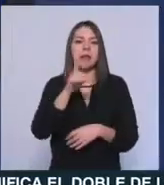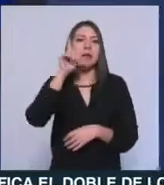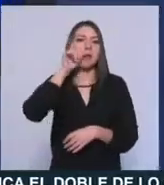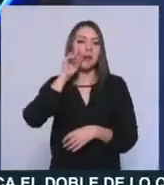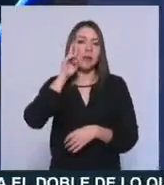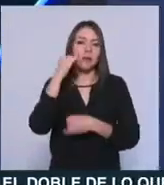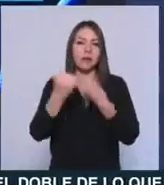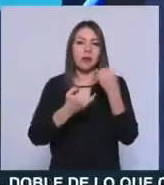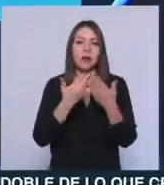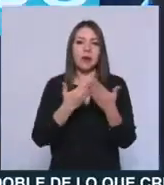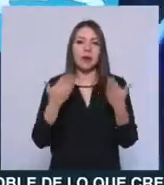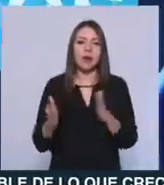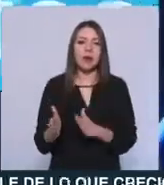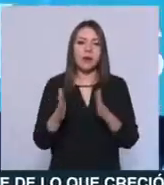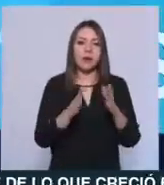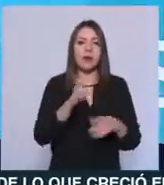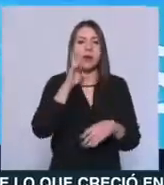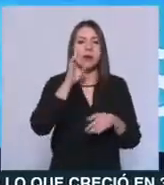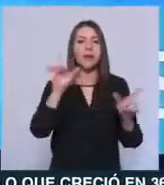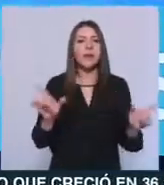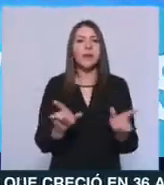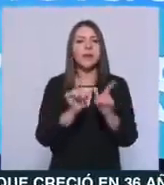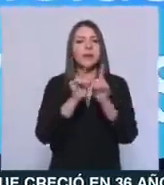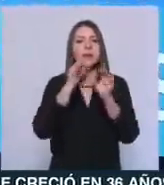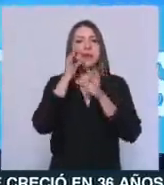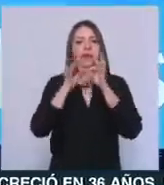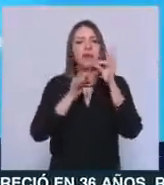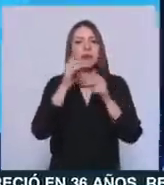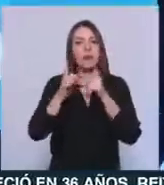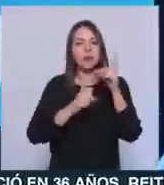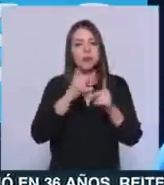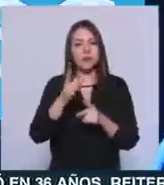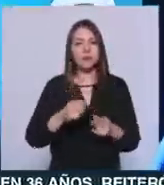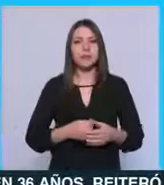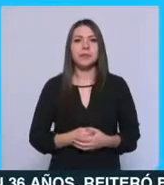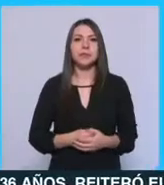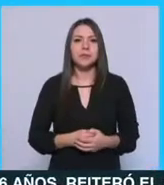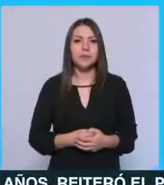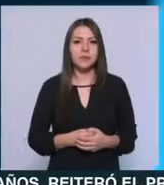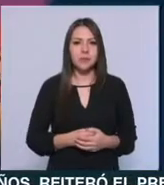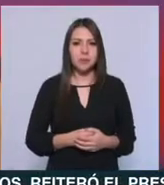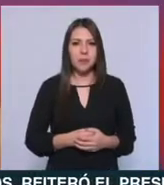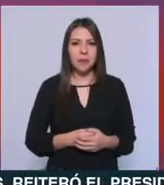Ahora es momento de ir a las breves de Chucho. Adelante.